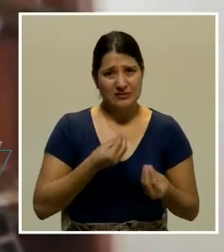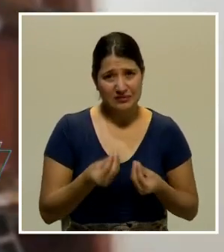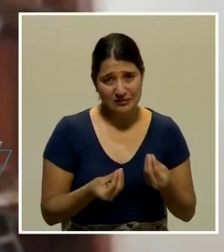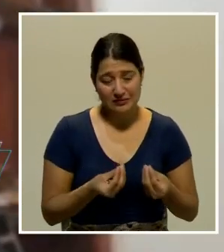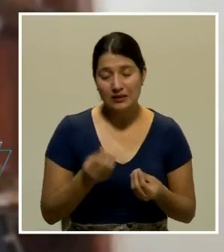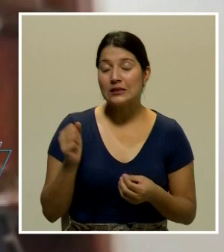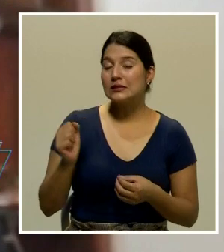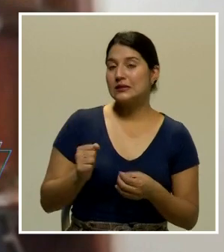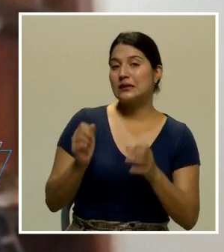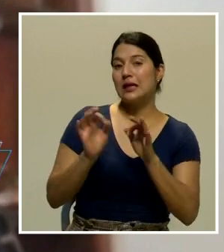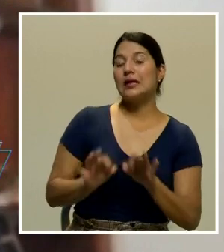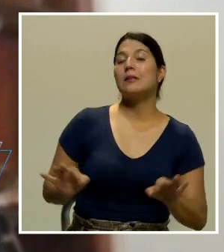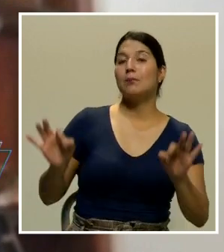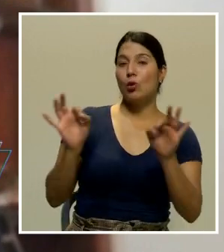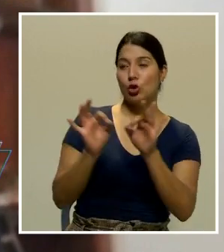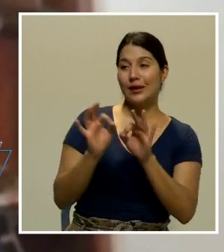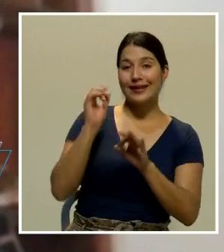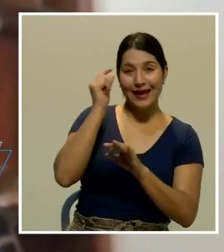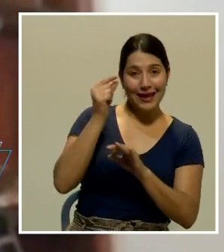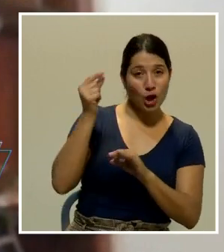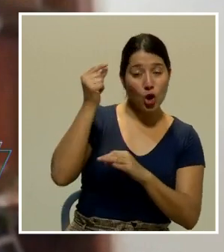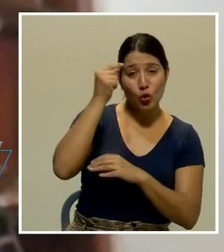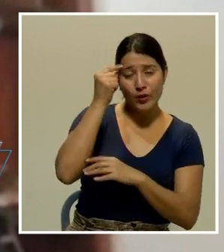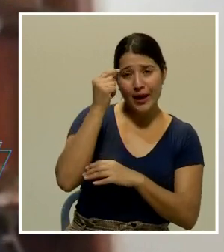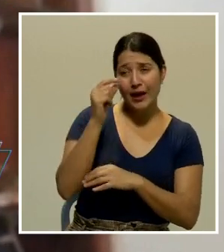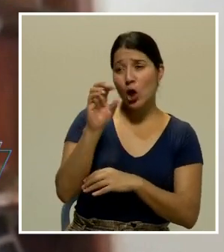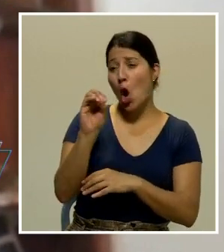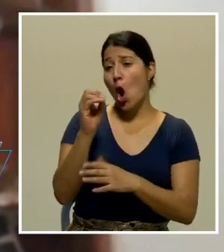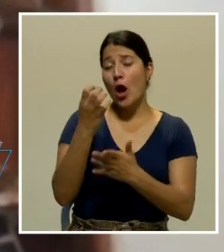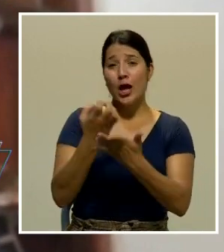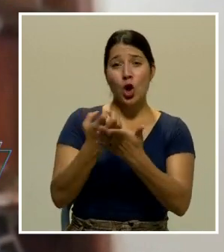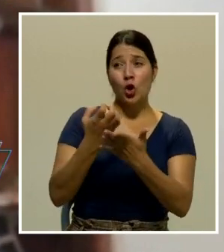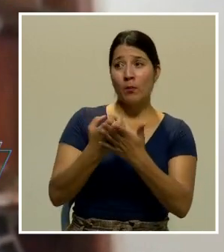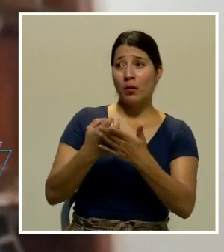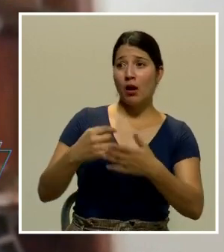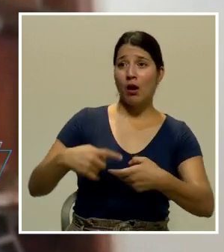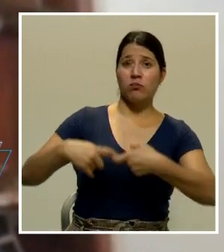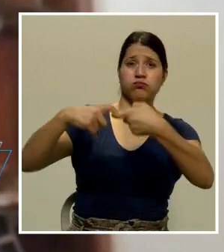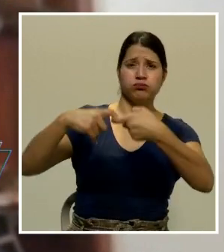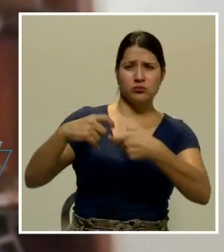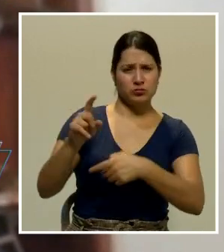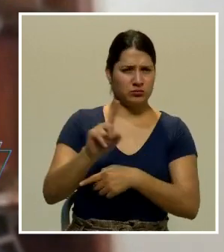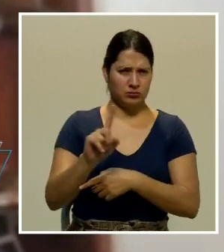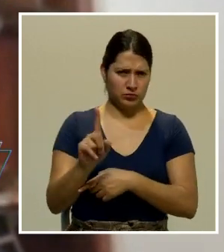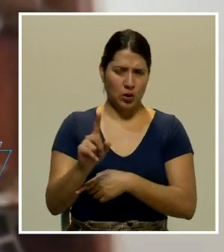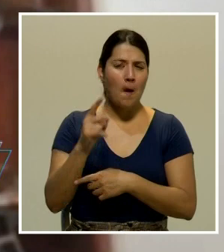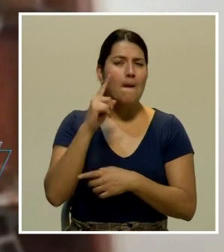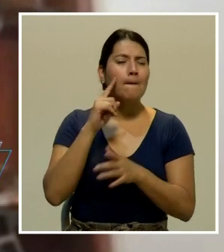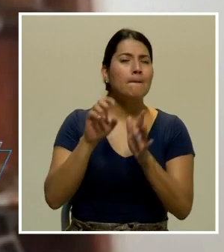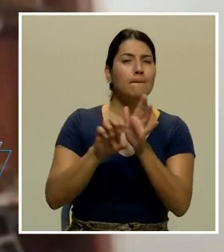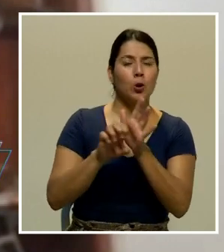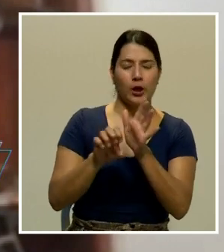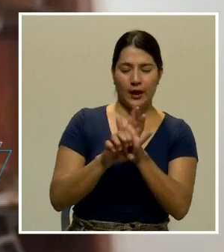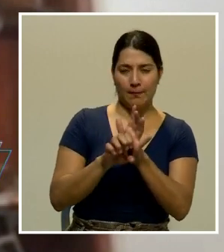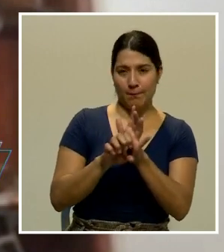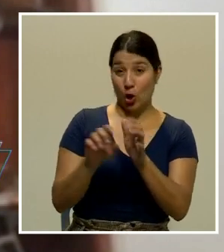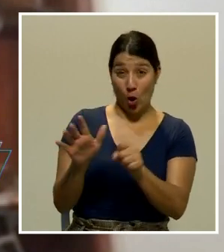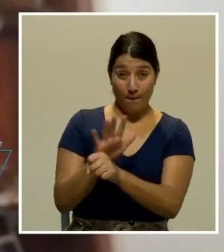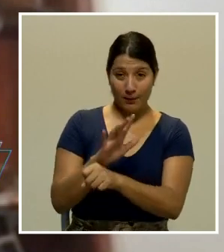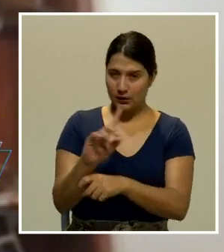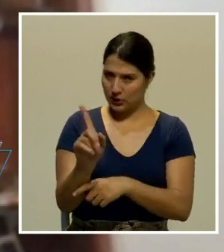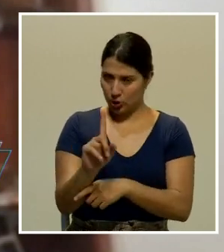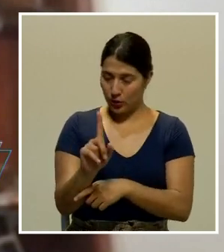Estado y la economía en general no está cerrada. Si usted analiza bien, por ejemplo, en las zonas donde en este momento